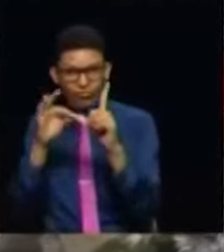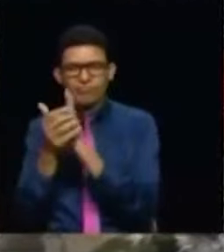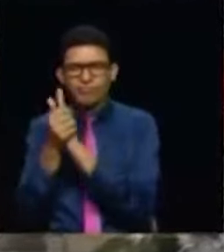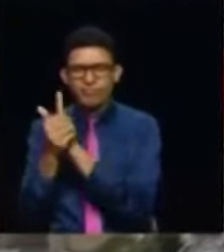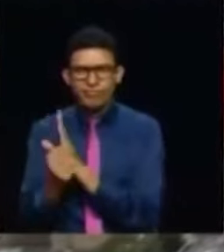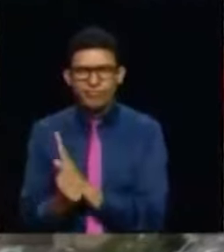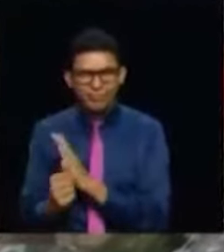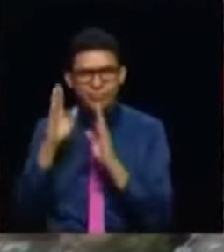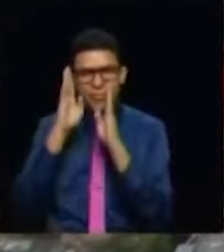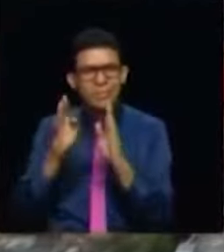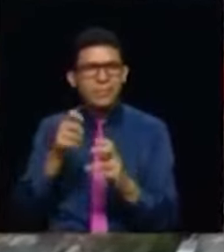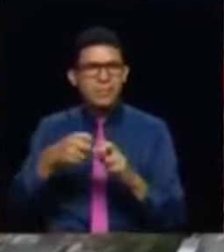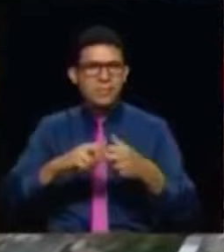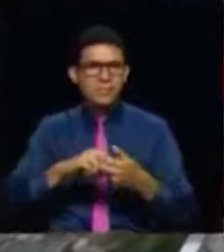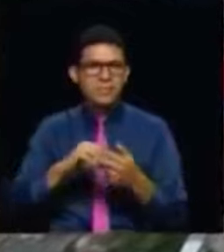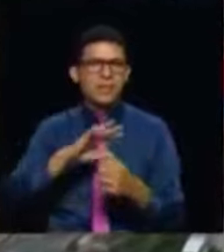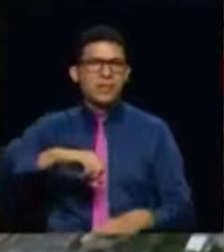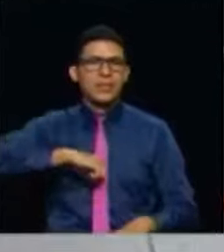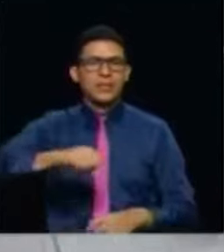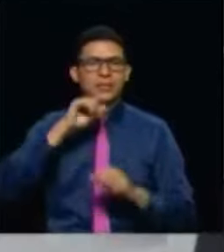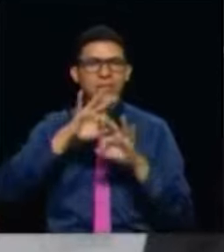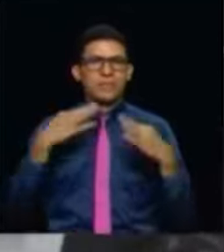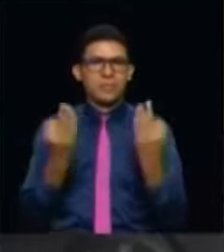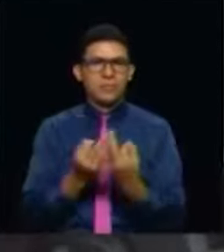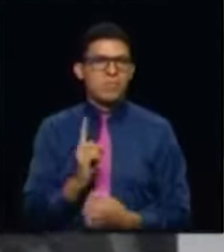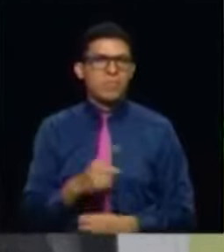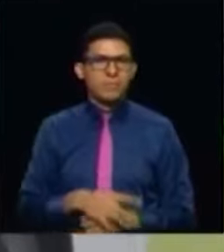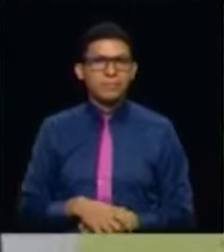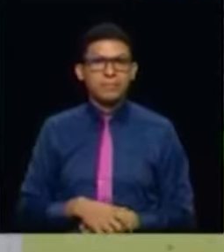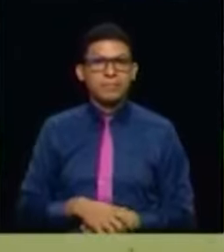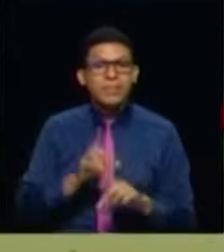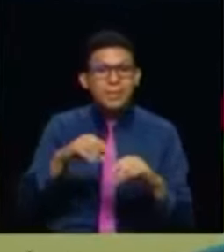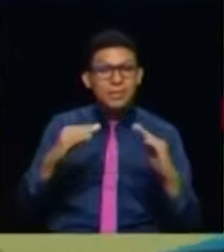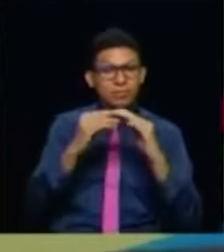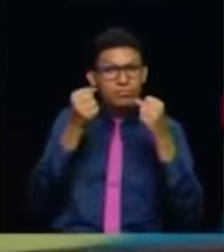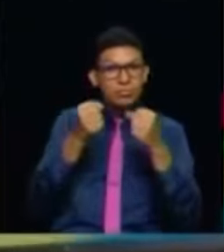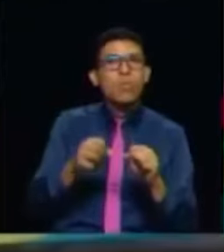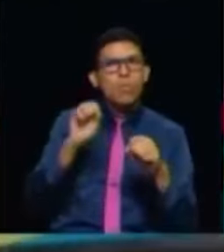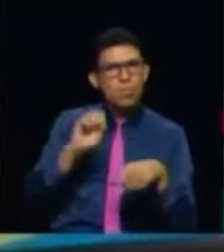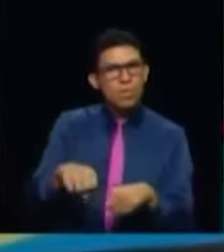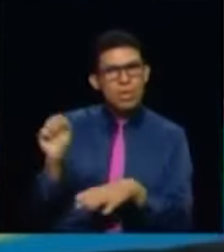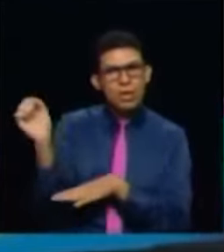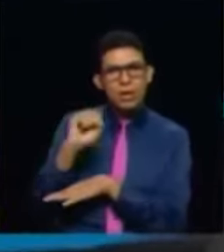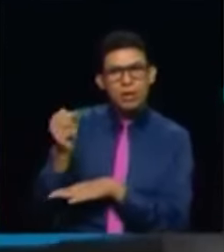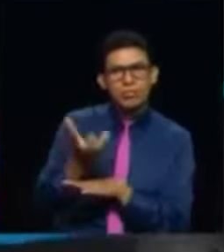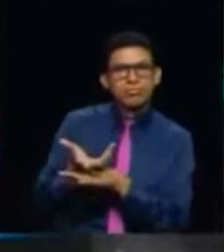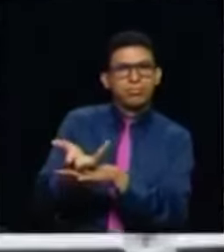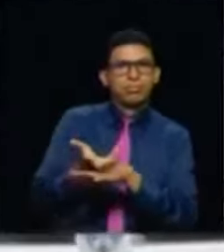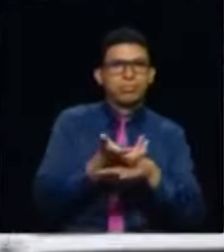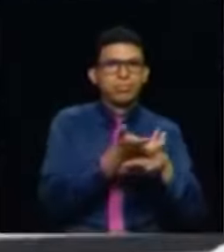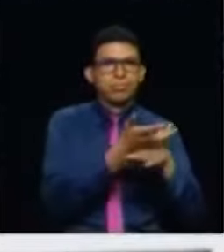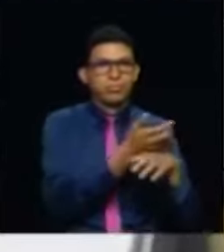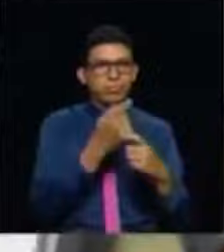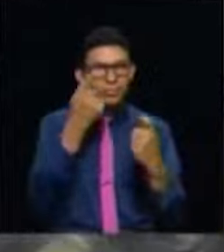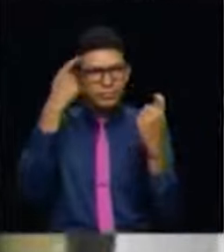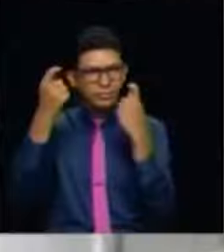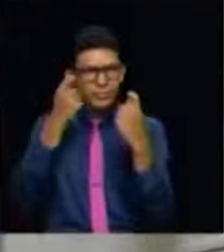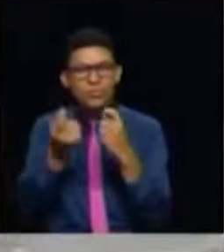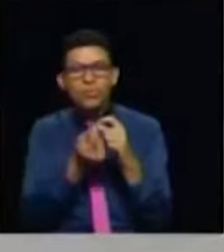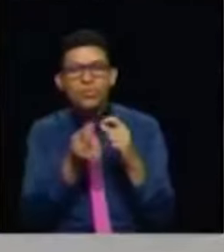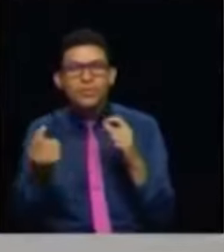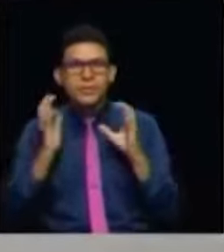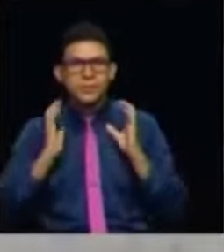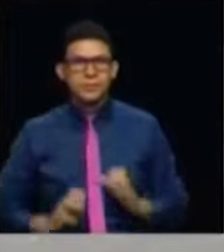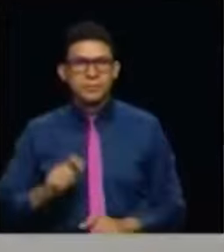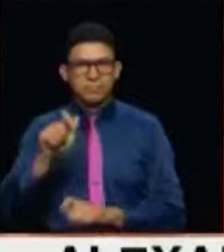para la atención de conflictos en derecho de familia. Las comisarías también podrán ser móviles para que se ubiquen estratégicamente cerca al